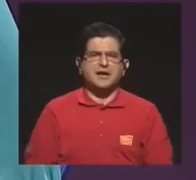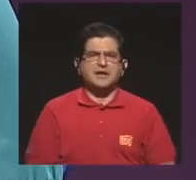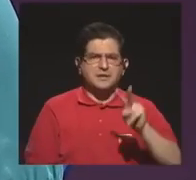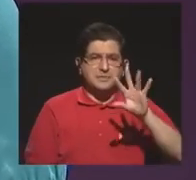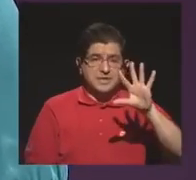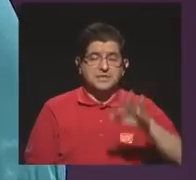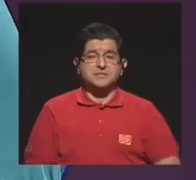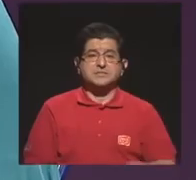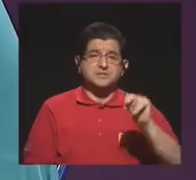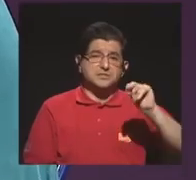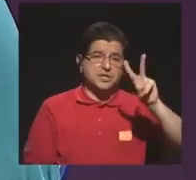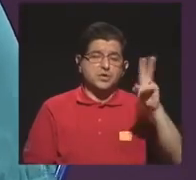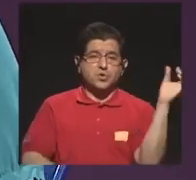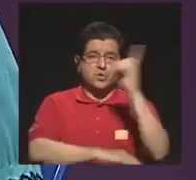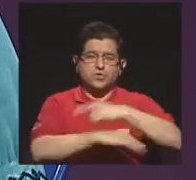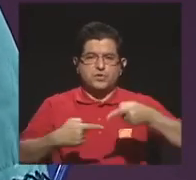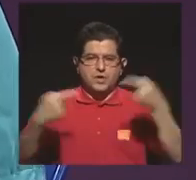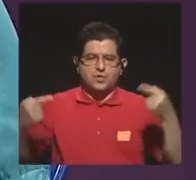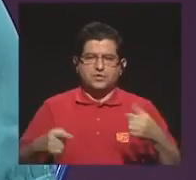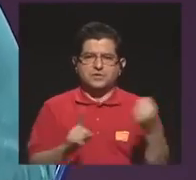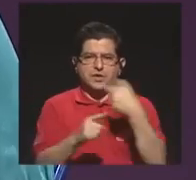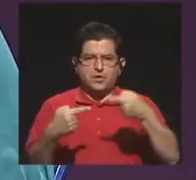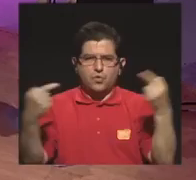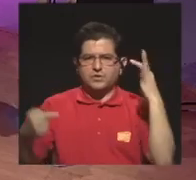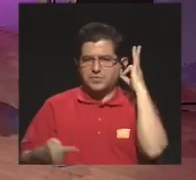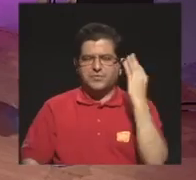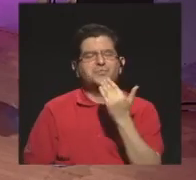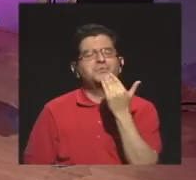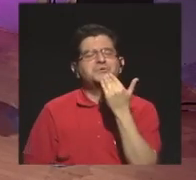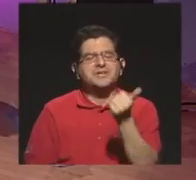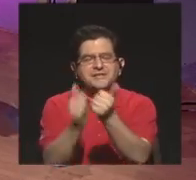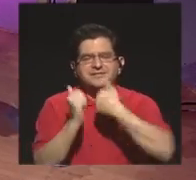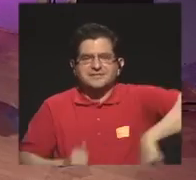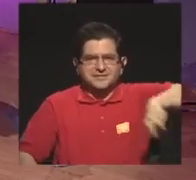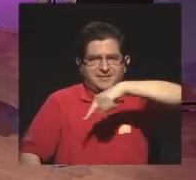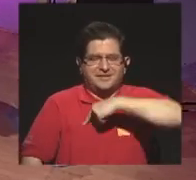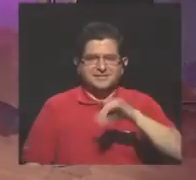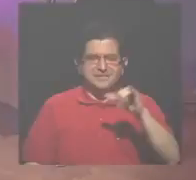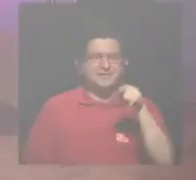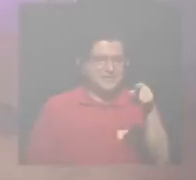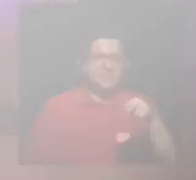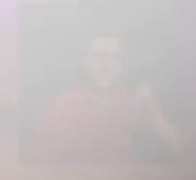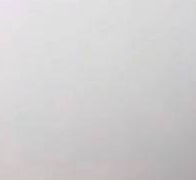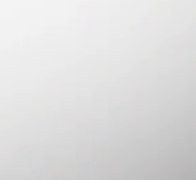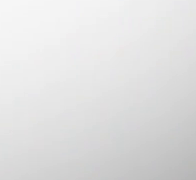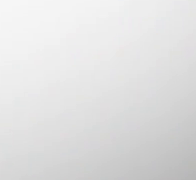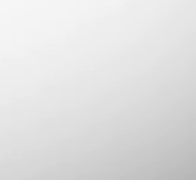noviembre es el día contra la violencia hacia las mujeres. Muchas gracias por estar con nosotras, muchas gracias, Jensi.